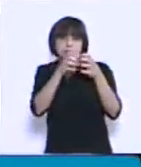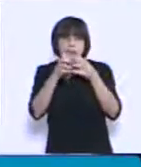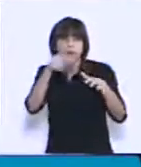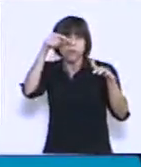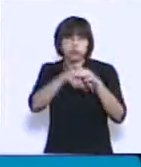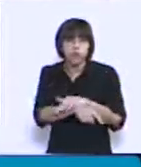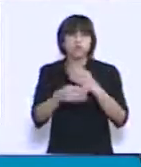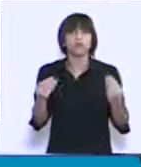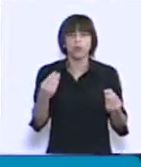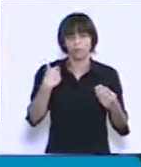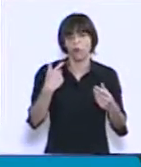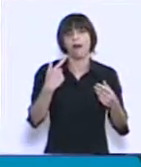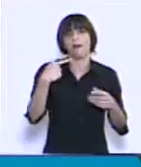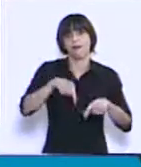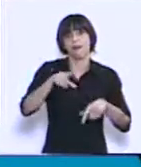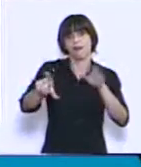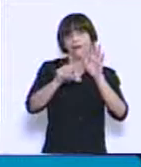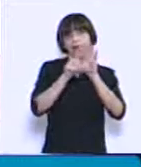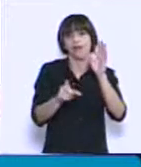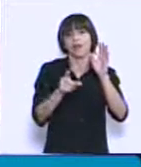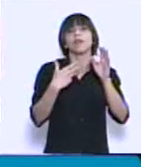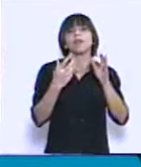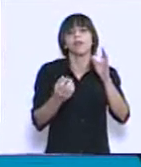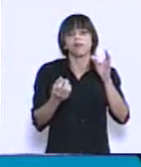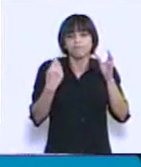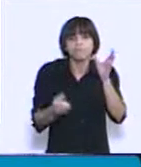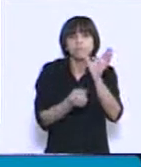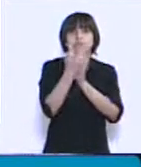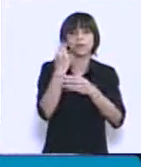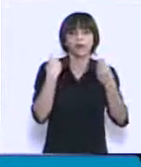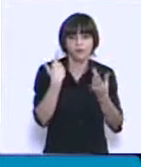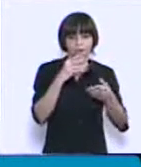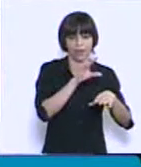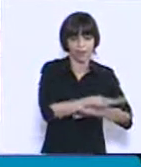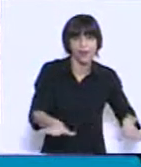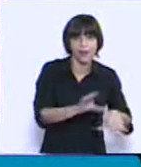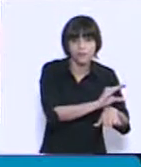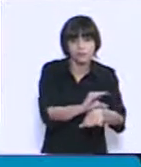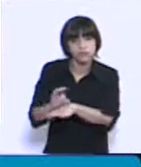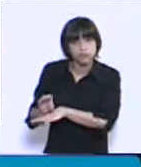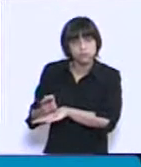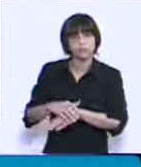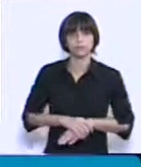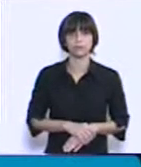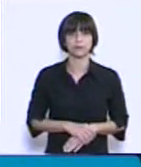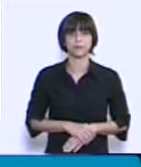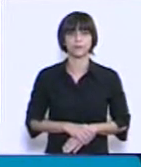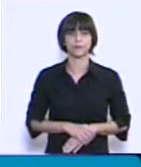de universalización del ingreso a la niñez, que es de lo que estamos hablando.